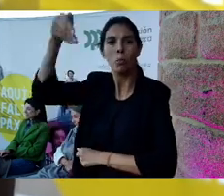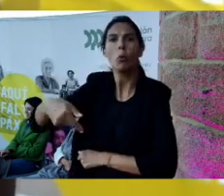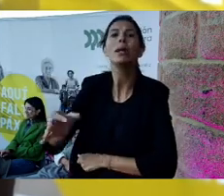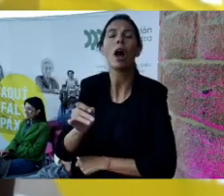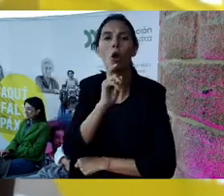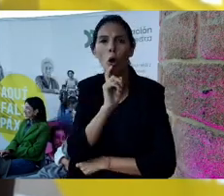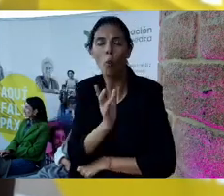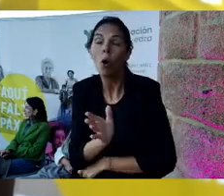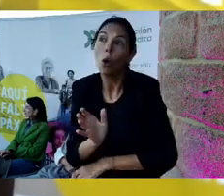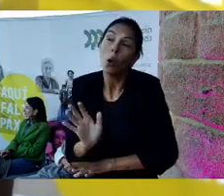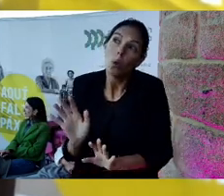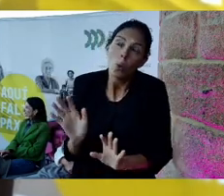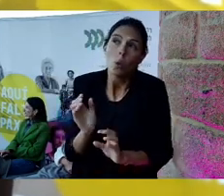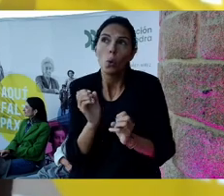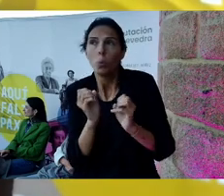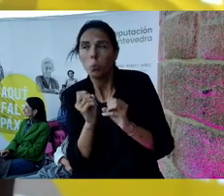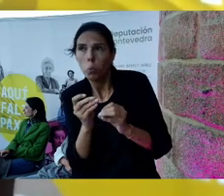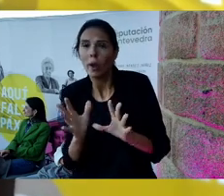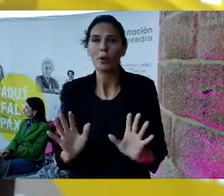Bueno,